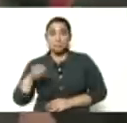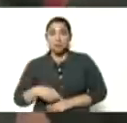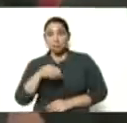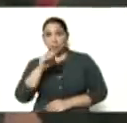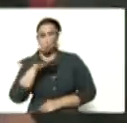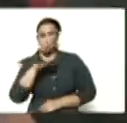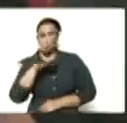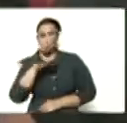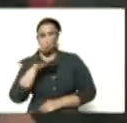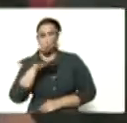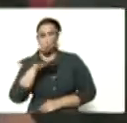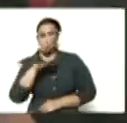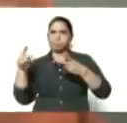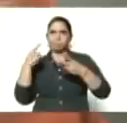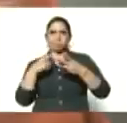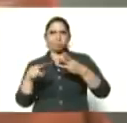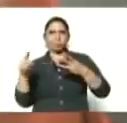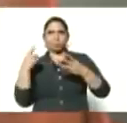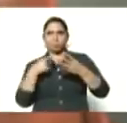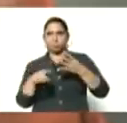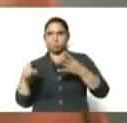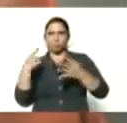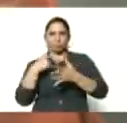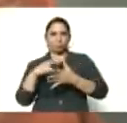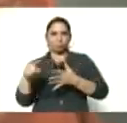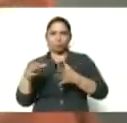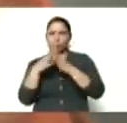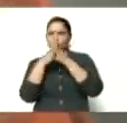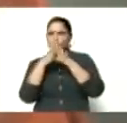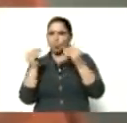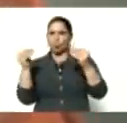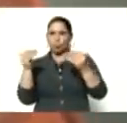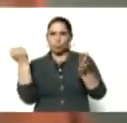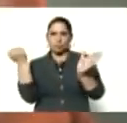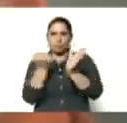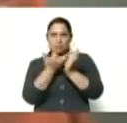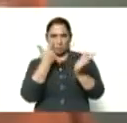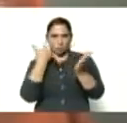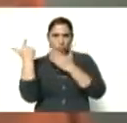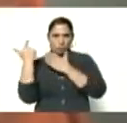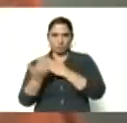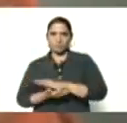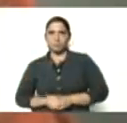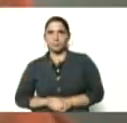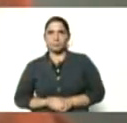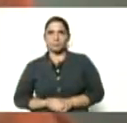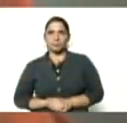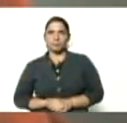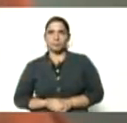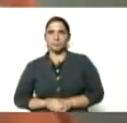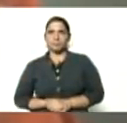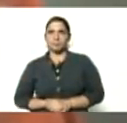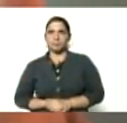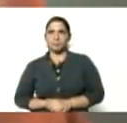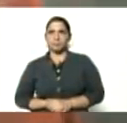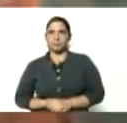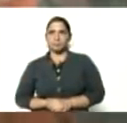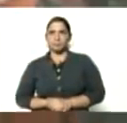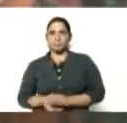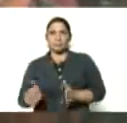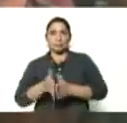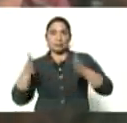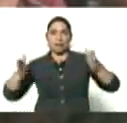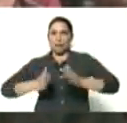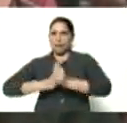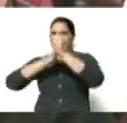bendiciones, monseñor. Marelis Pérez, Noelí, Gerardo Márquez y el gran líder